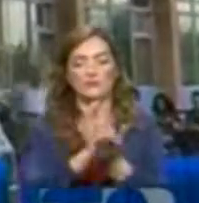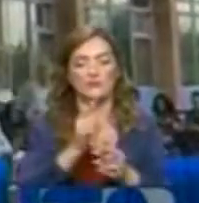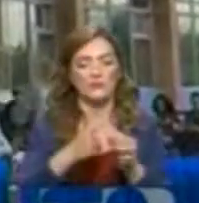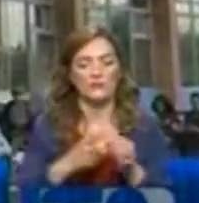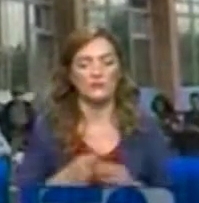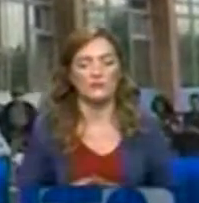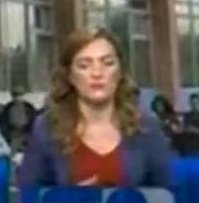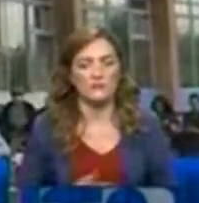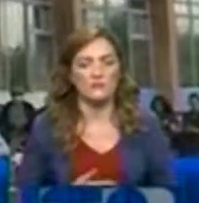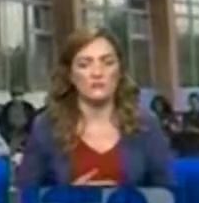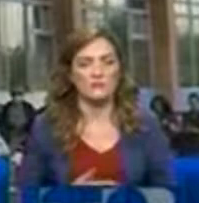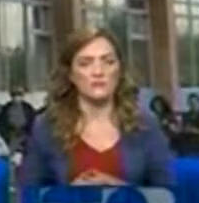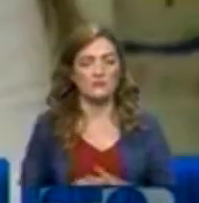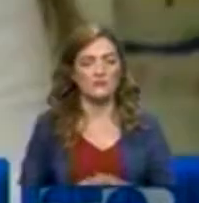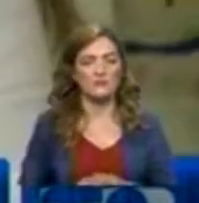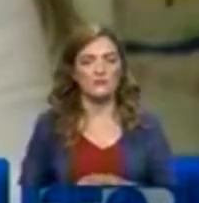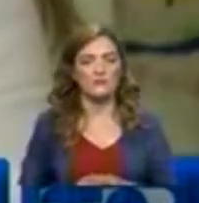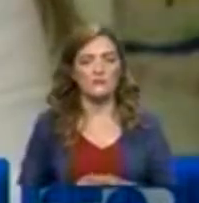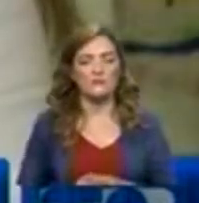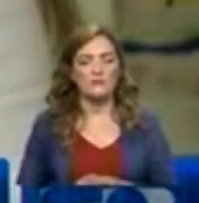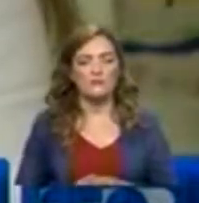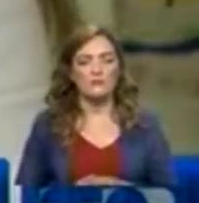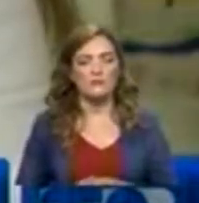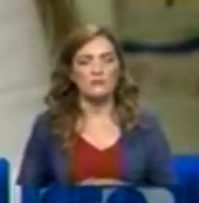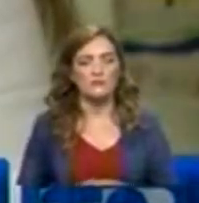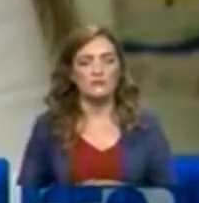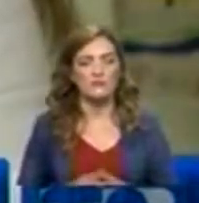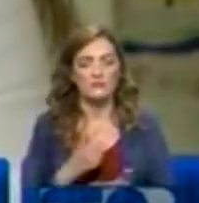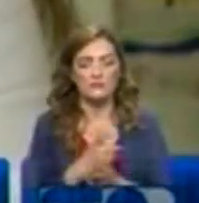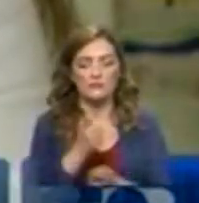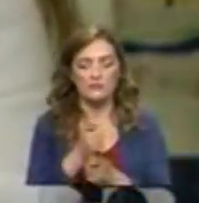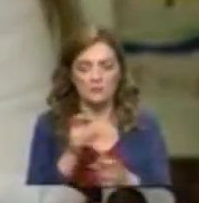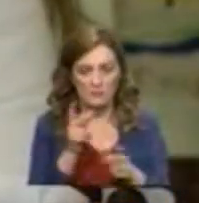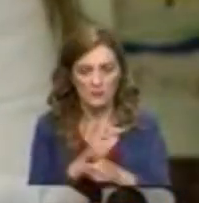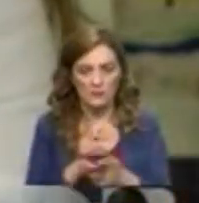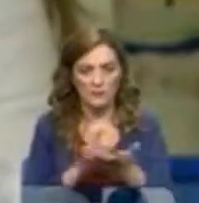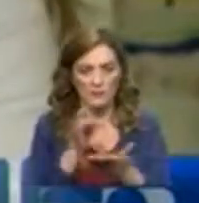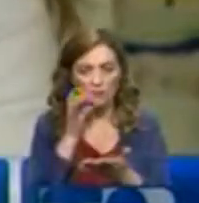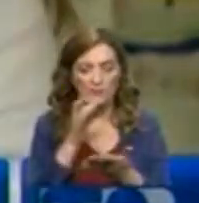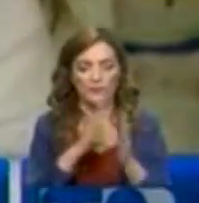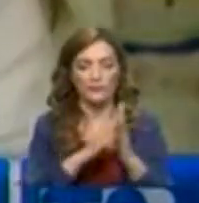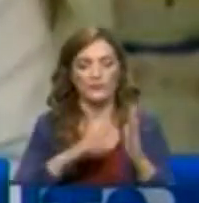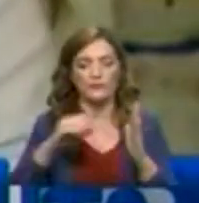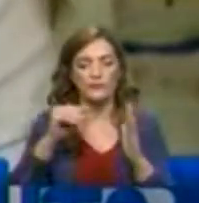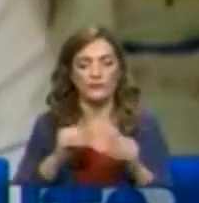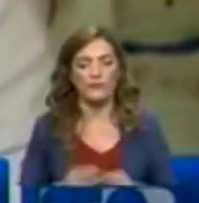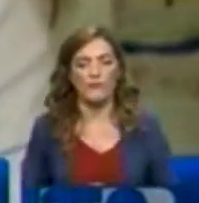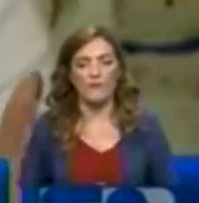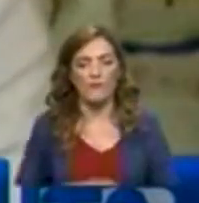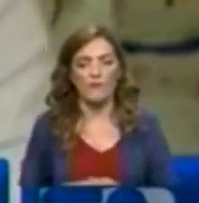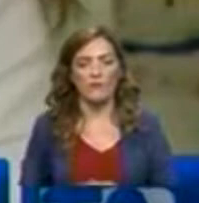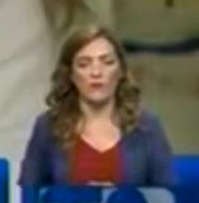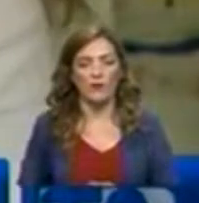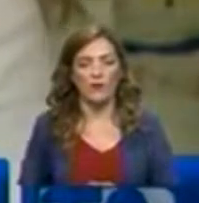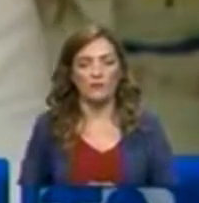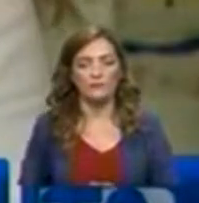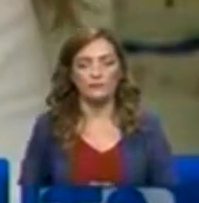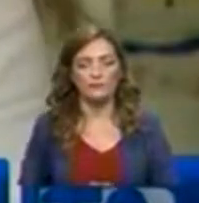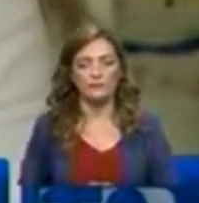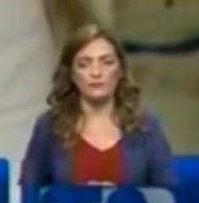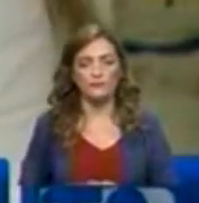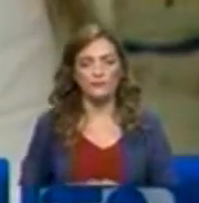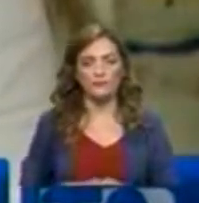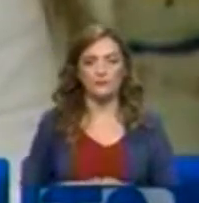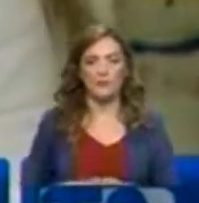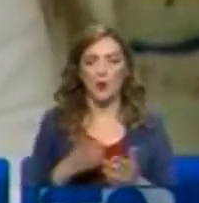Quito, donde se atienden. Se adquirió el medicamento copia o genérico, como llamen ellos, que no es genérico, en